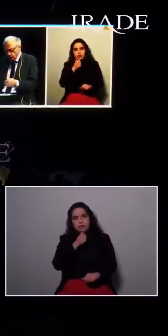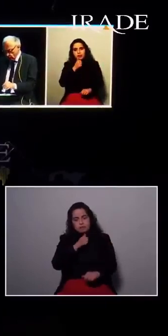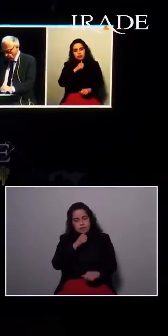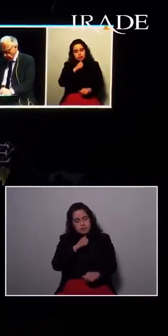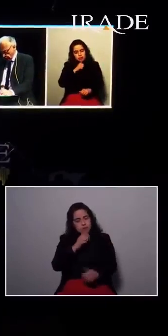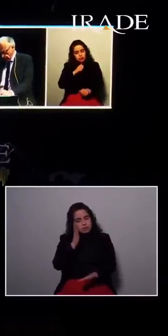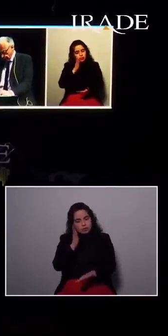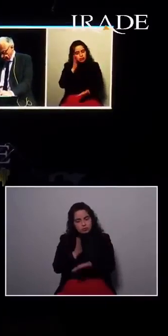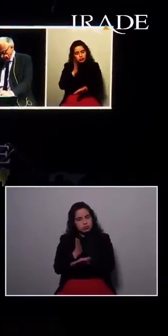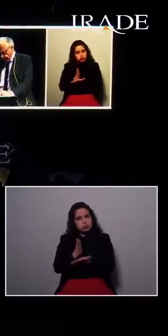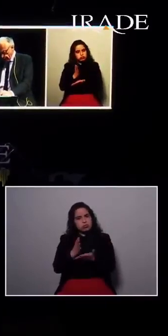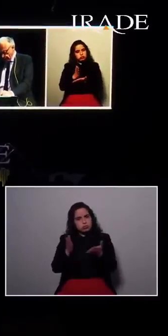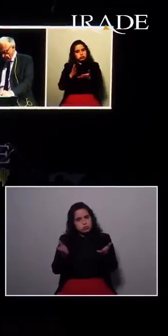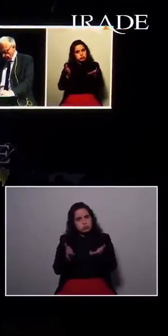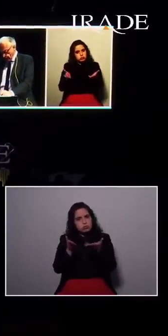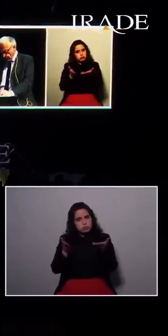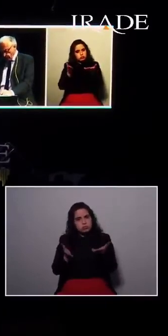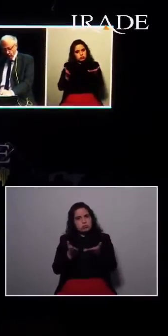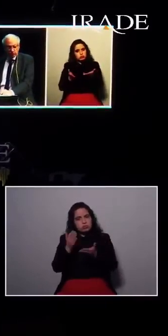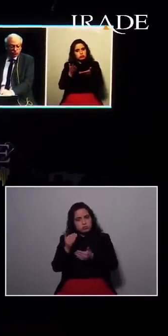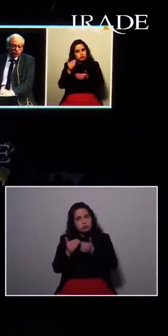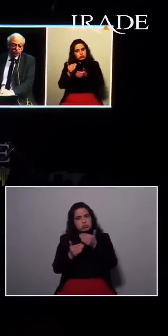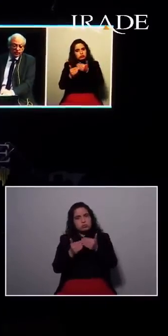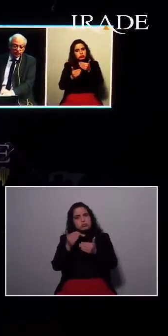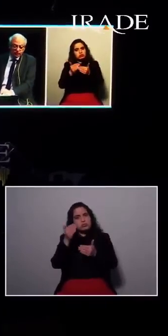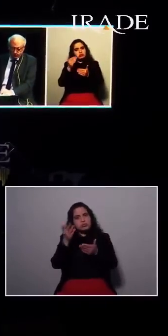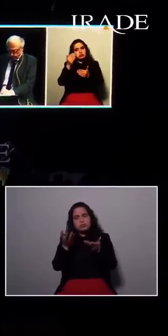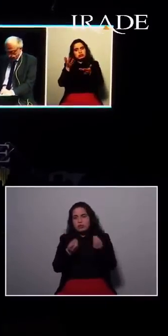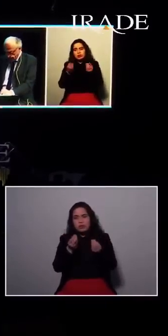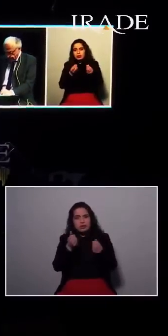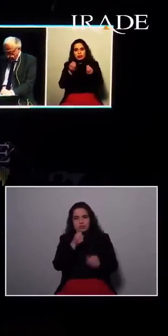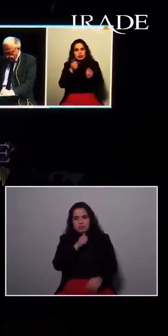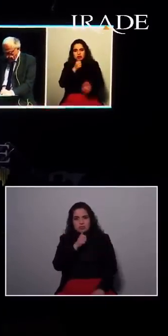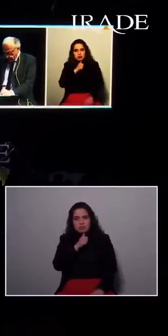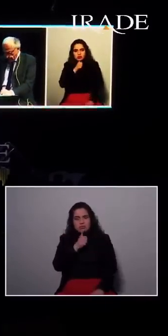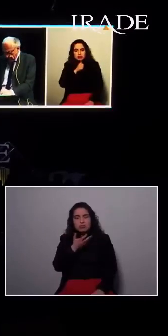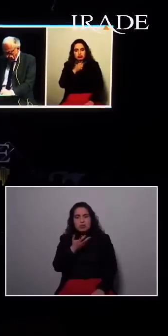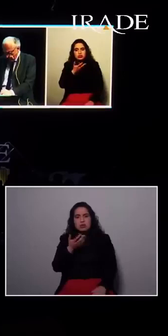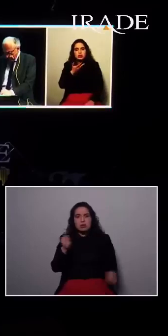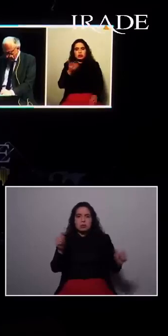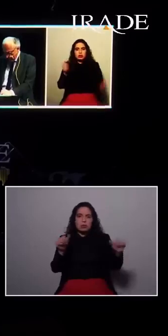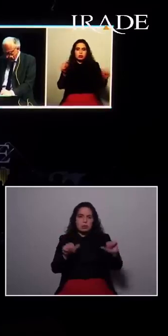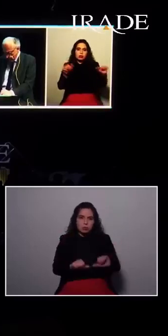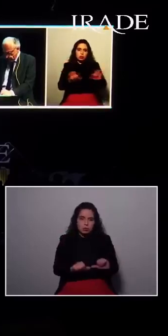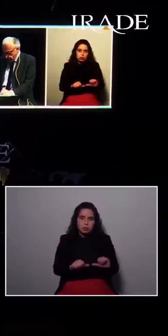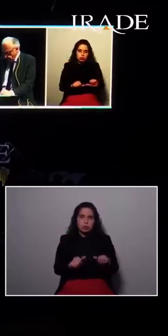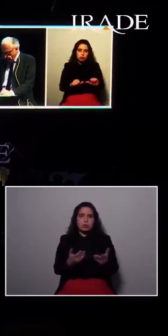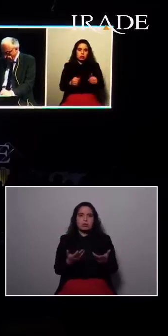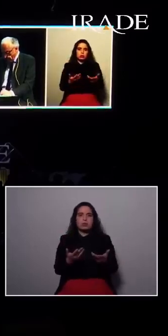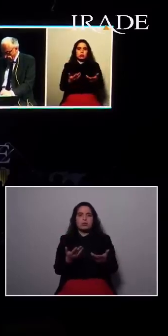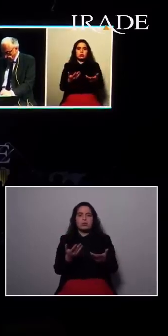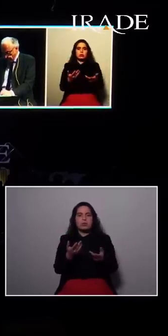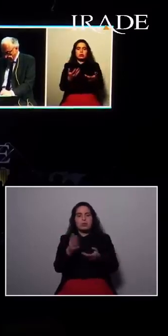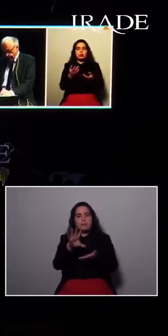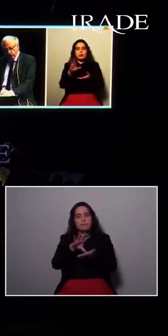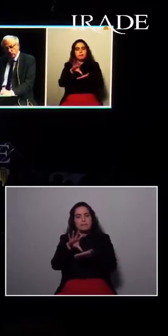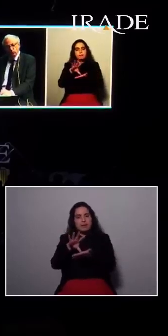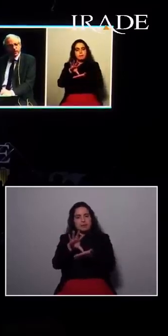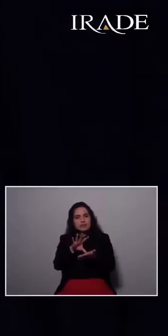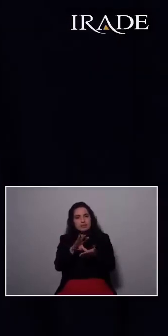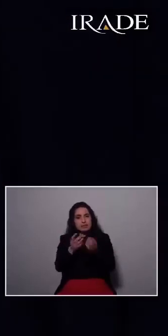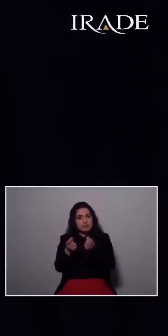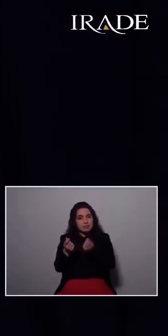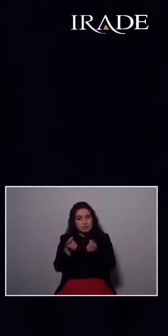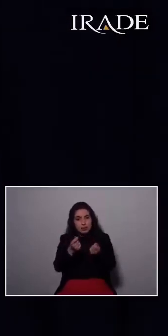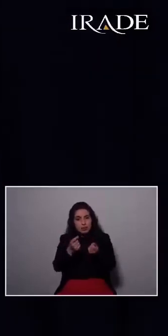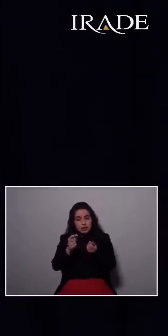progresivo, es que hayamos caído en lo que muchos economistas llaman la trampa de los países con ingresos medios. Somos un